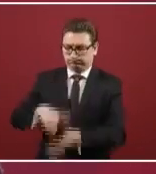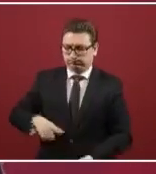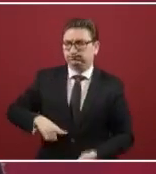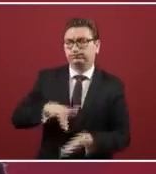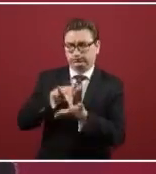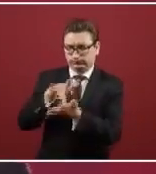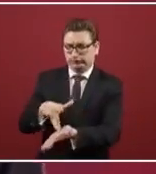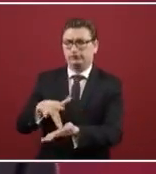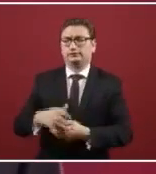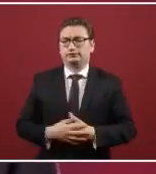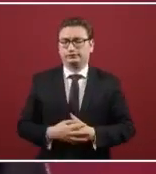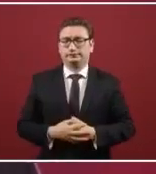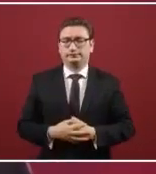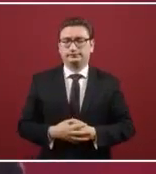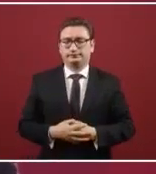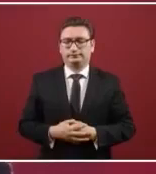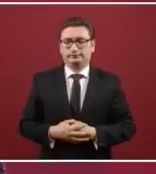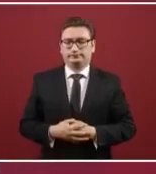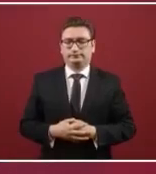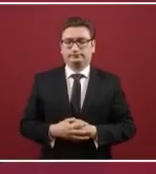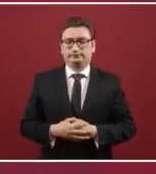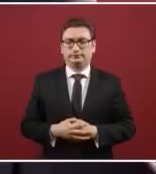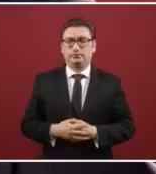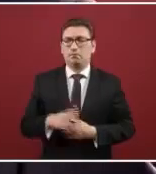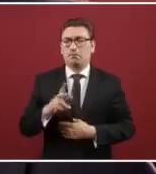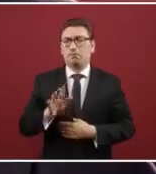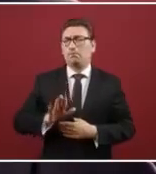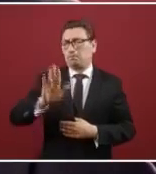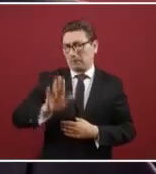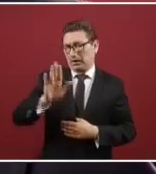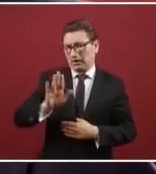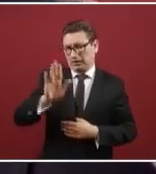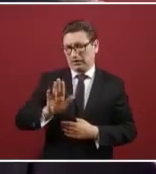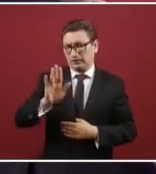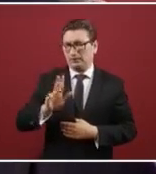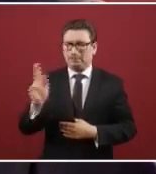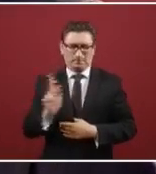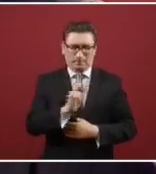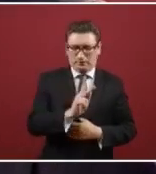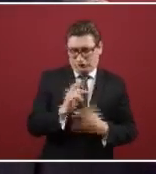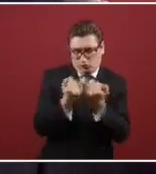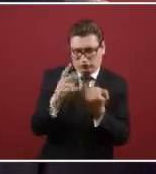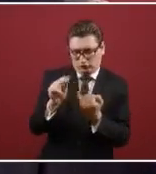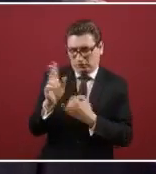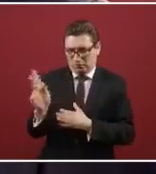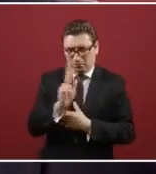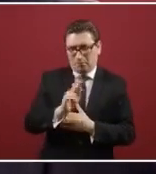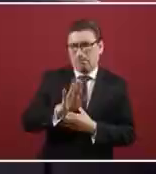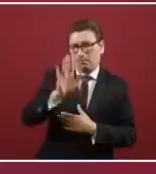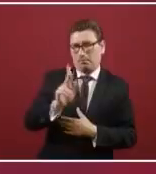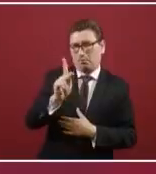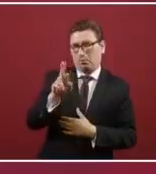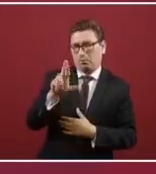Es algo parecido, que no es lo mismo, que el llamado